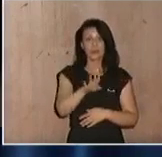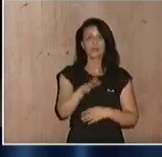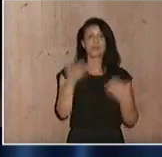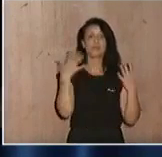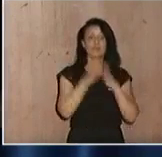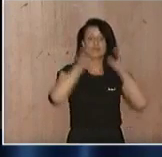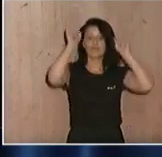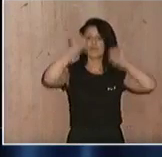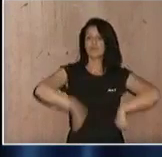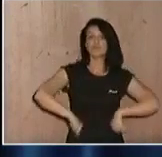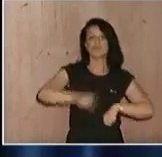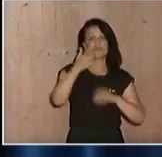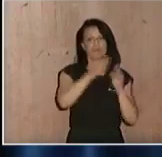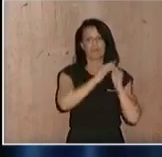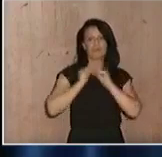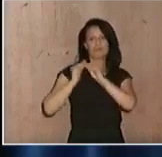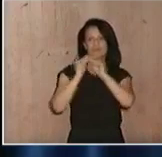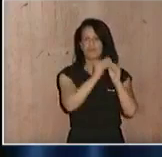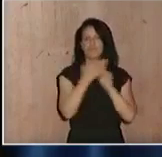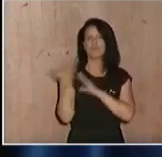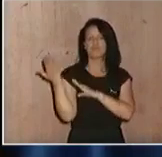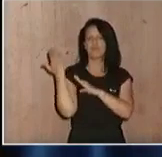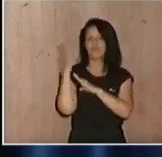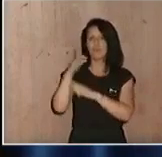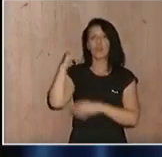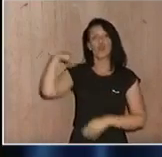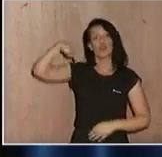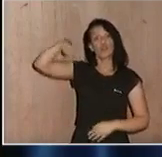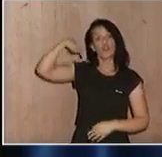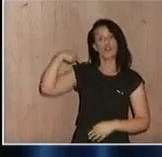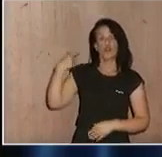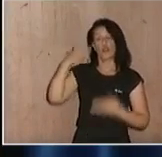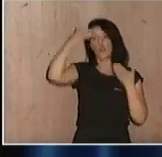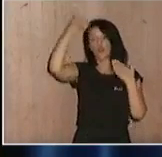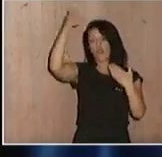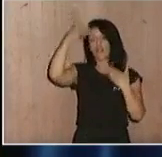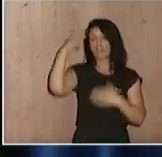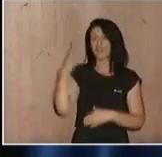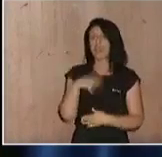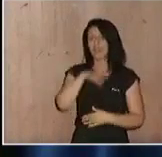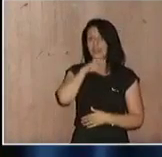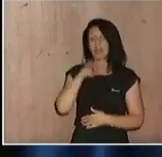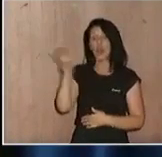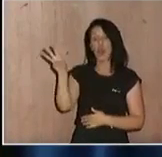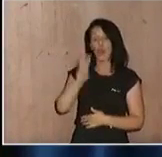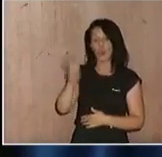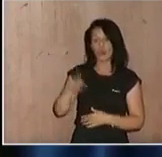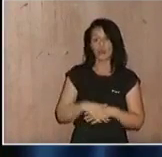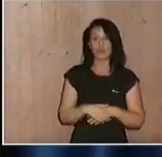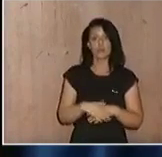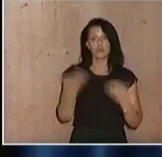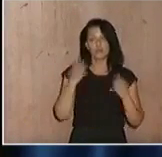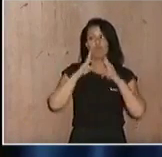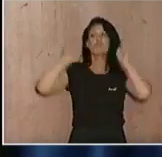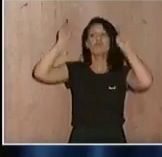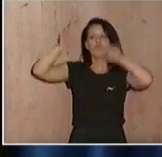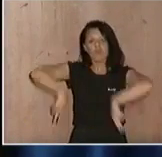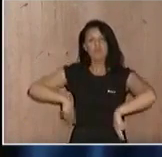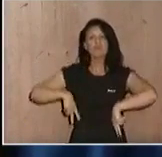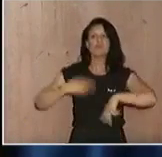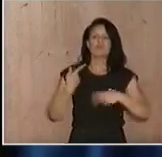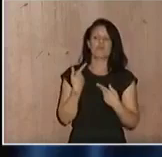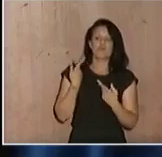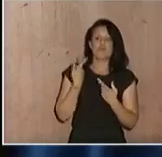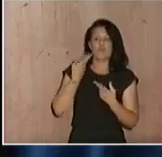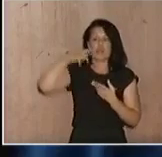acordó por unanimidad proponer como doctor honoris causa a William Thompson, en reconocimiento a los relevantes